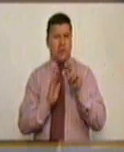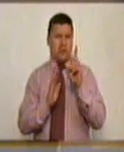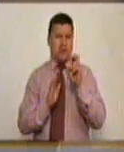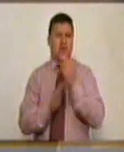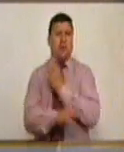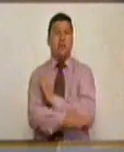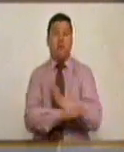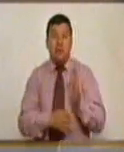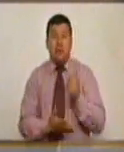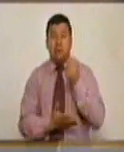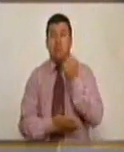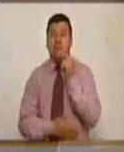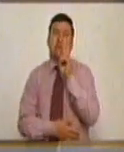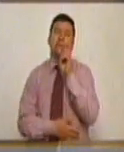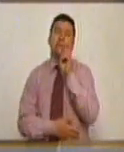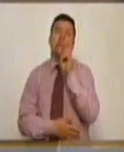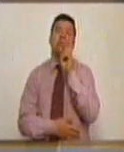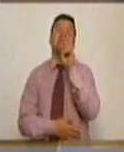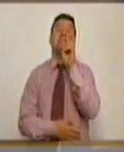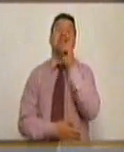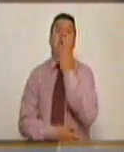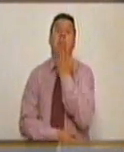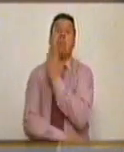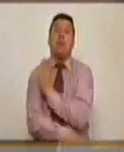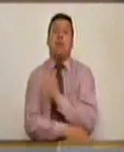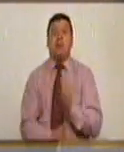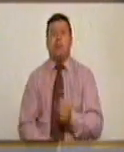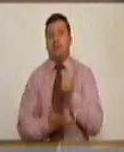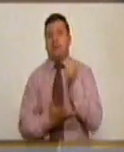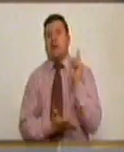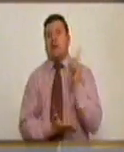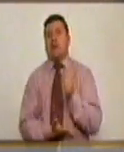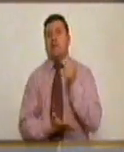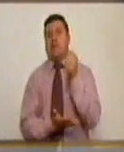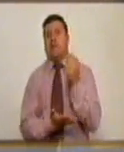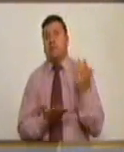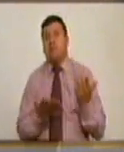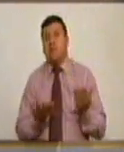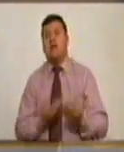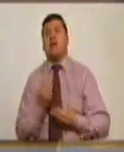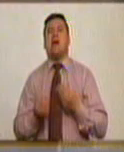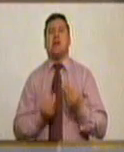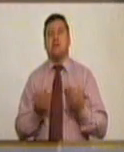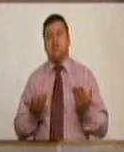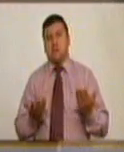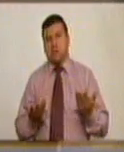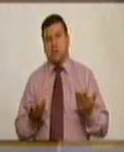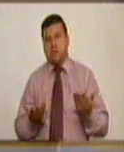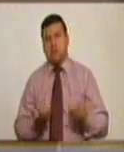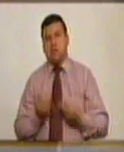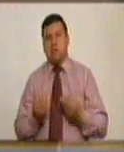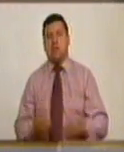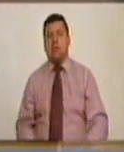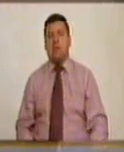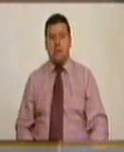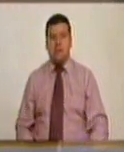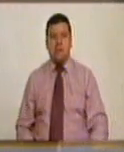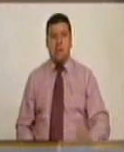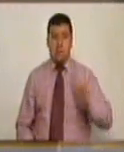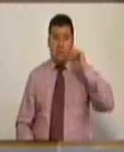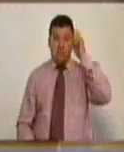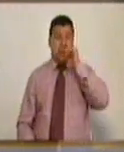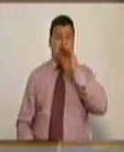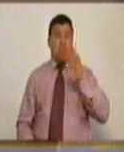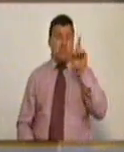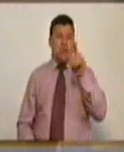7 billones por lo menos 7 billones de pesos en los próximos años Bueno qué hacer qué hacer el gobierno